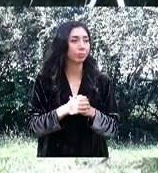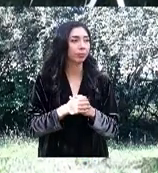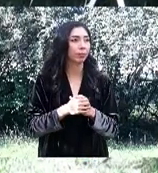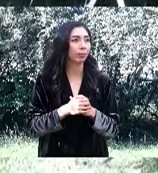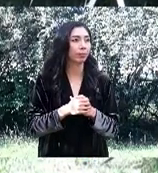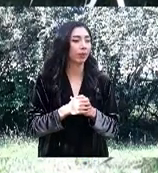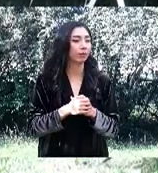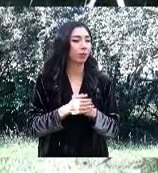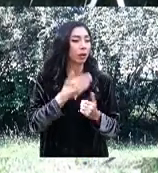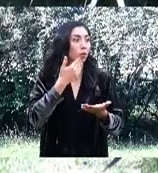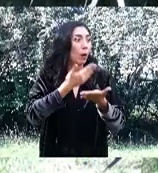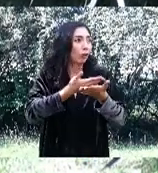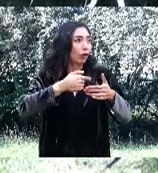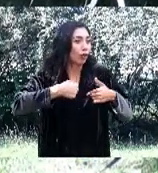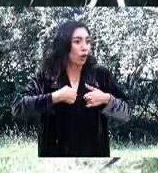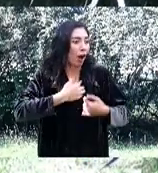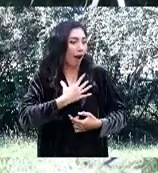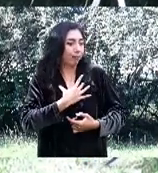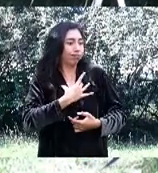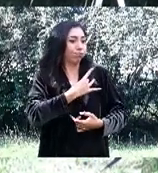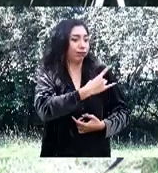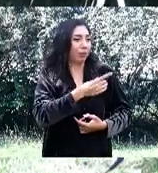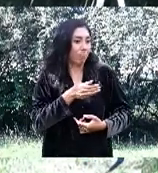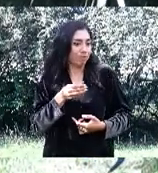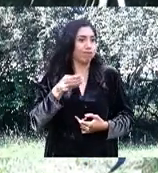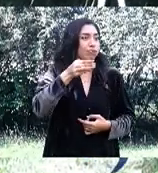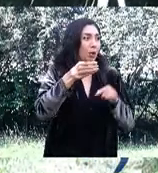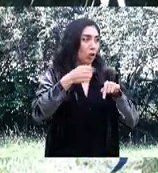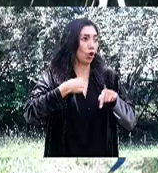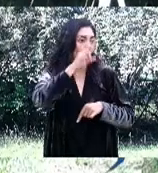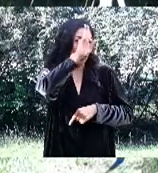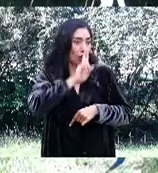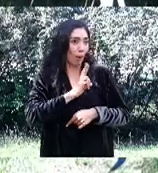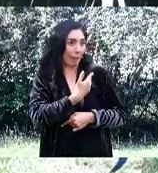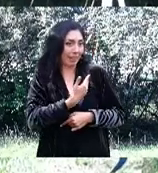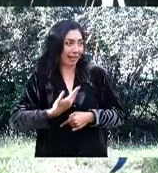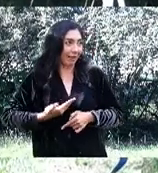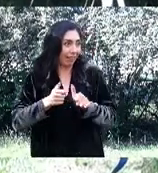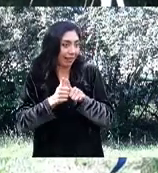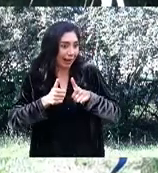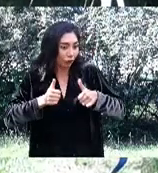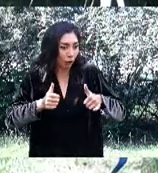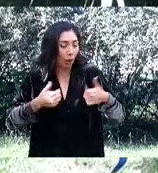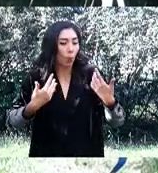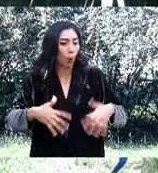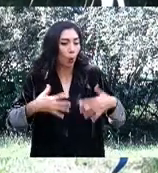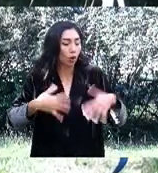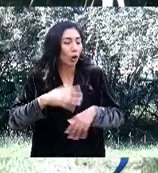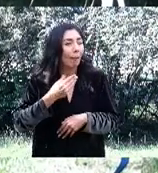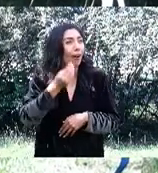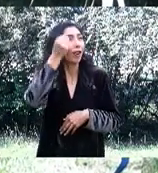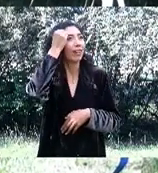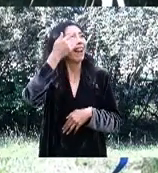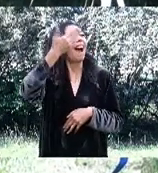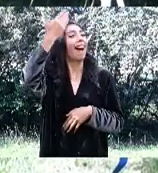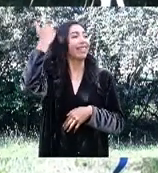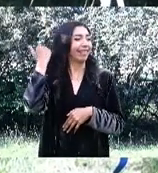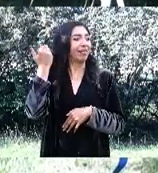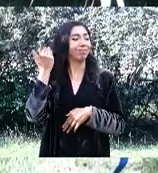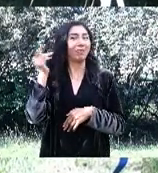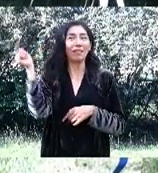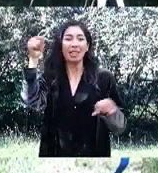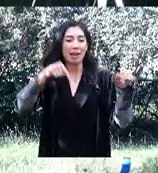recibí eh el honor de ser nombrada en este rol e recordé todos esos momentos e y me